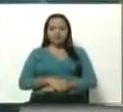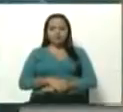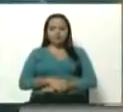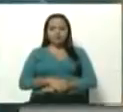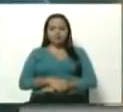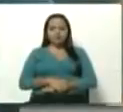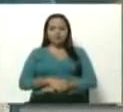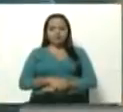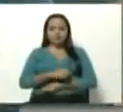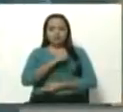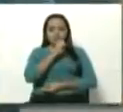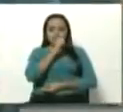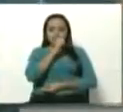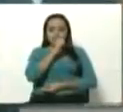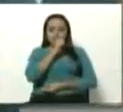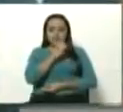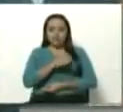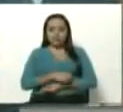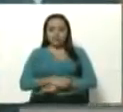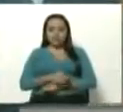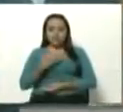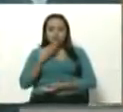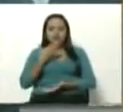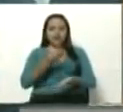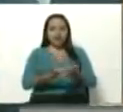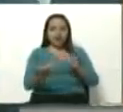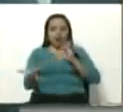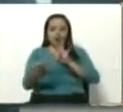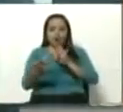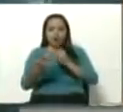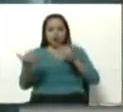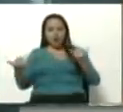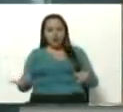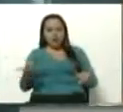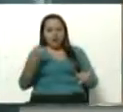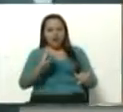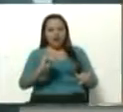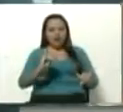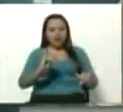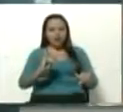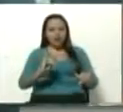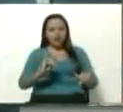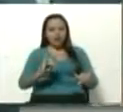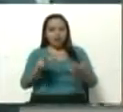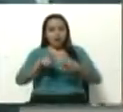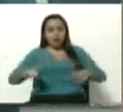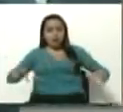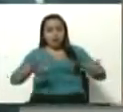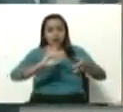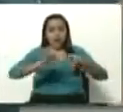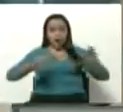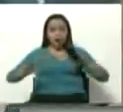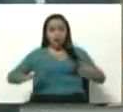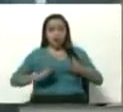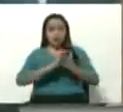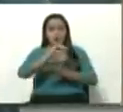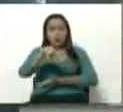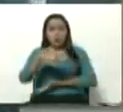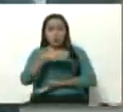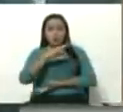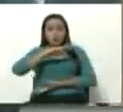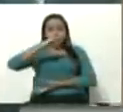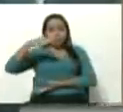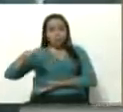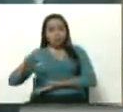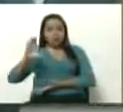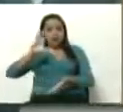Encinoso, presidenta del Consejo Legislativo del Estado Bolivariano de Guárico. De la Villa Olímpica en San Juan de los Somorros, ciudad